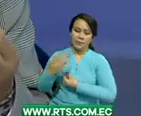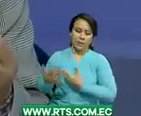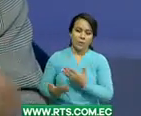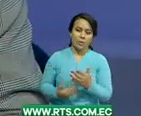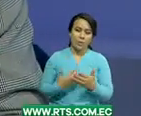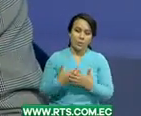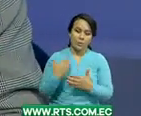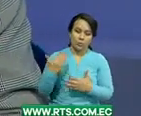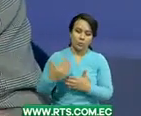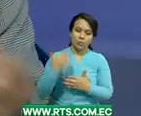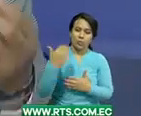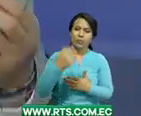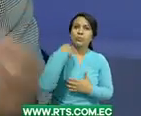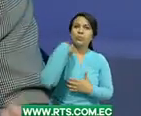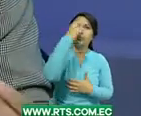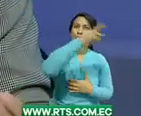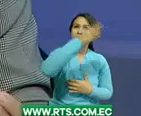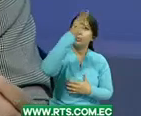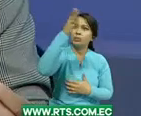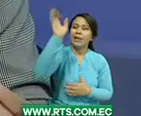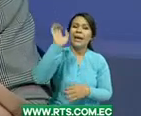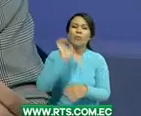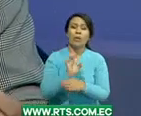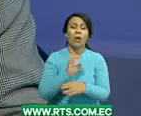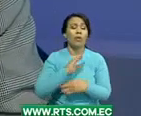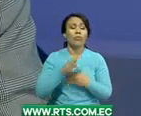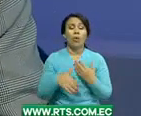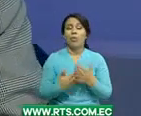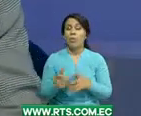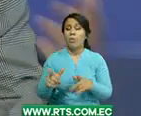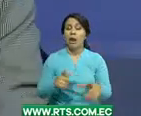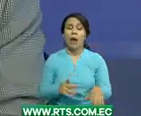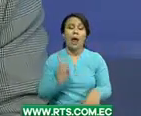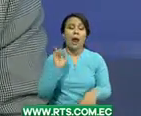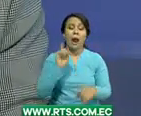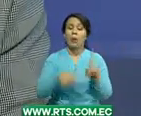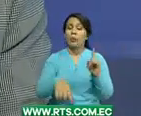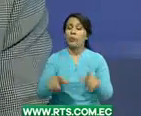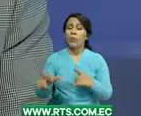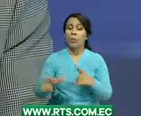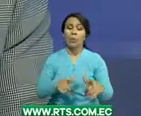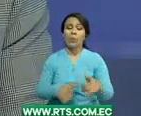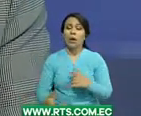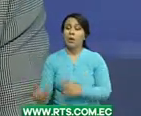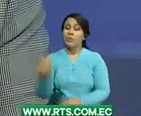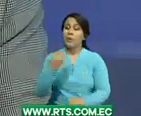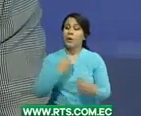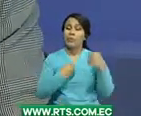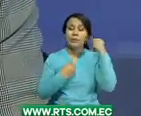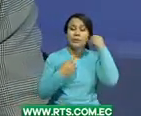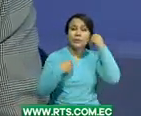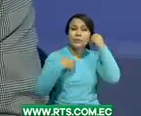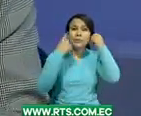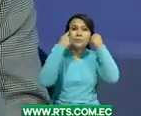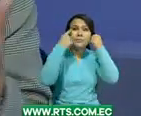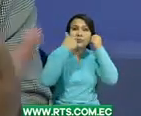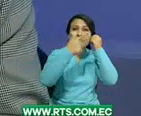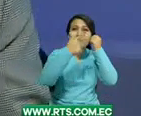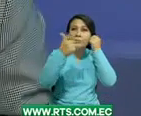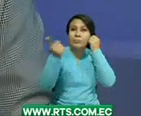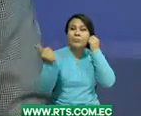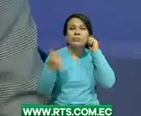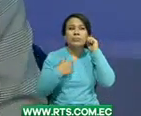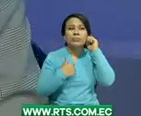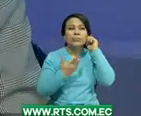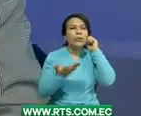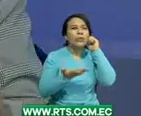el territorio ecuatoriano. Hay lugares en donde los que alcaldes anteriores ponen una cámara en nuestro mismo poste, por lo tanto es una